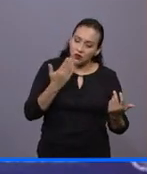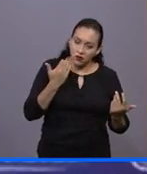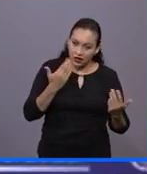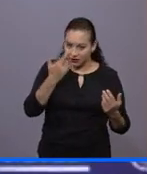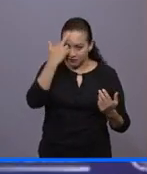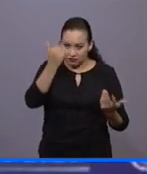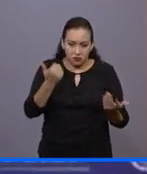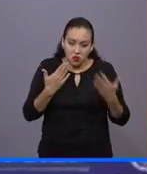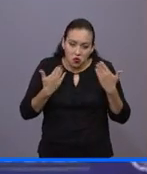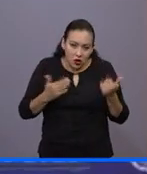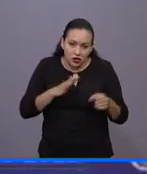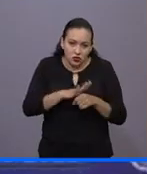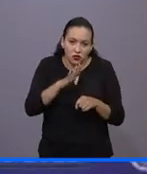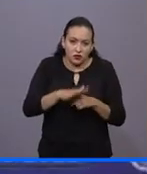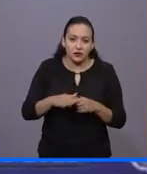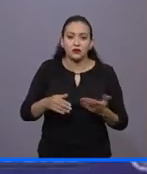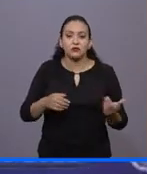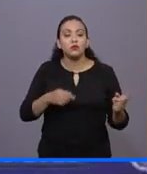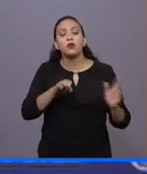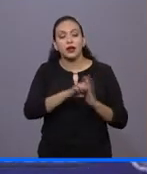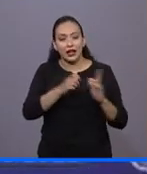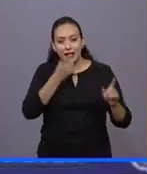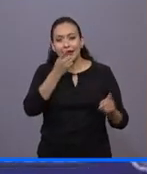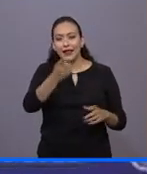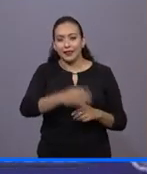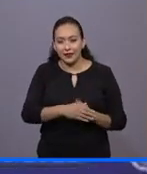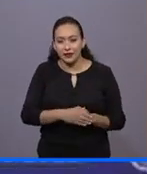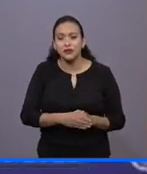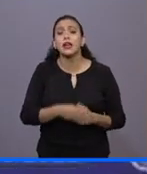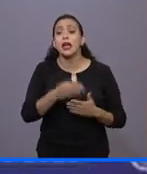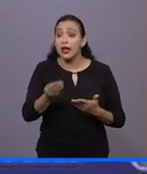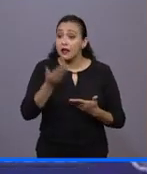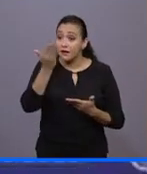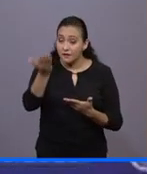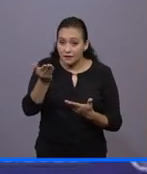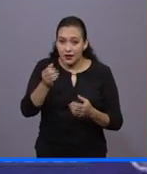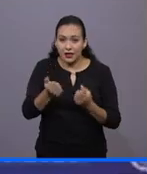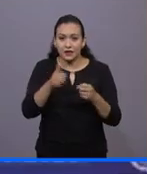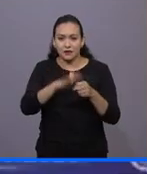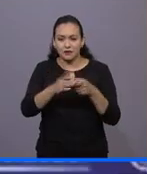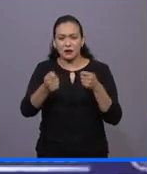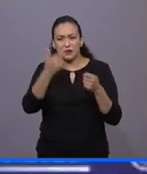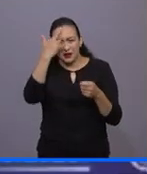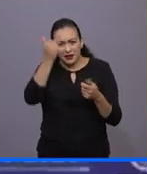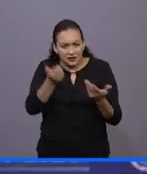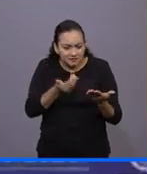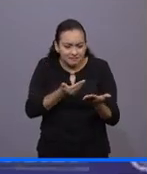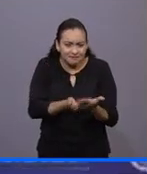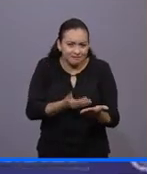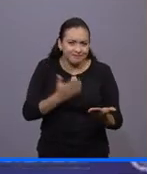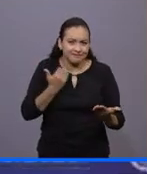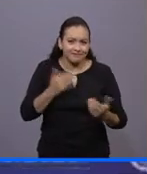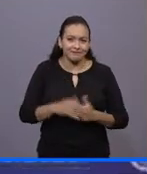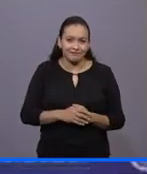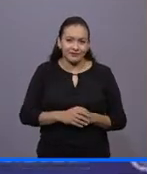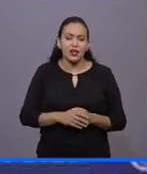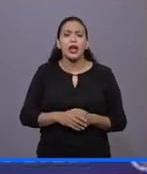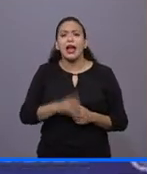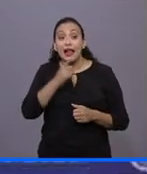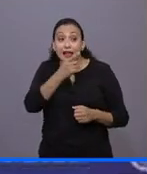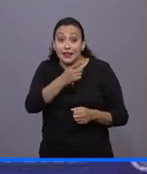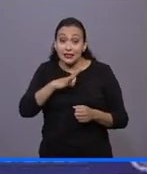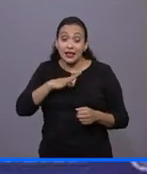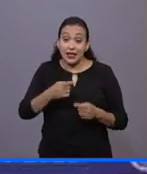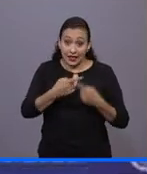para su procedencia, como lo son solicitarlos en la sede administrativa y que sean negados sin causa justificada, y que existe una diferencia entre primero y segundo